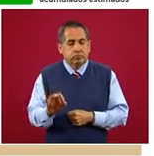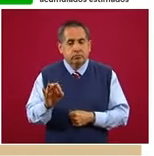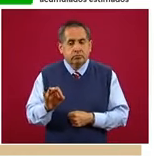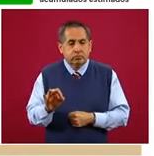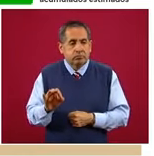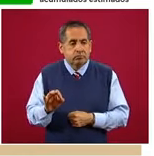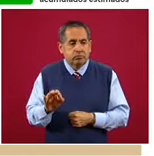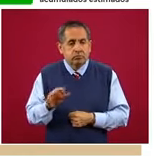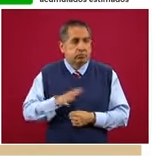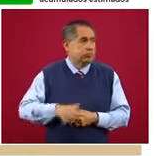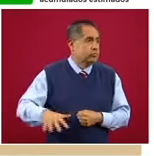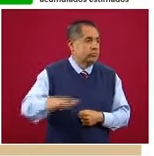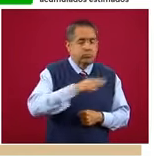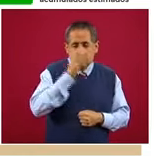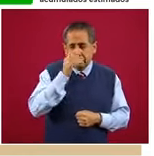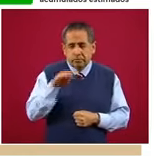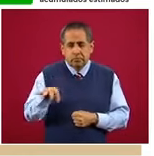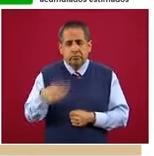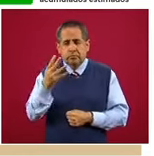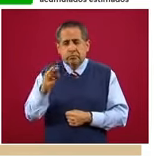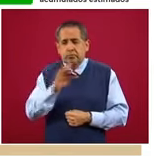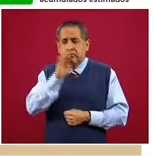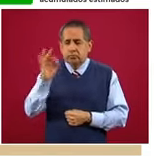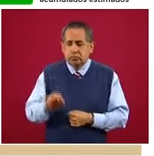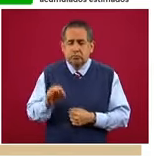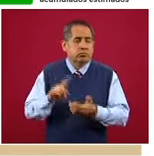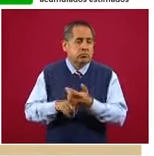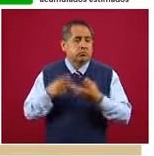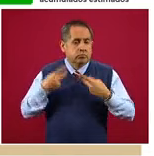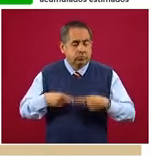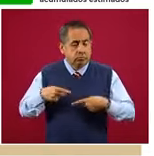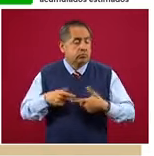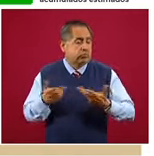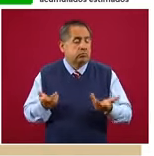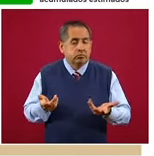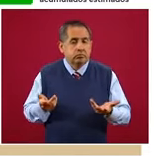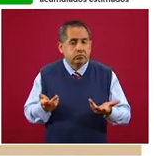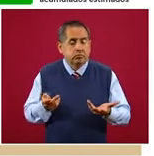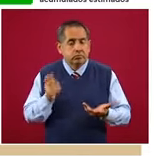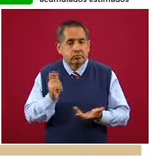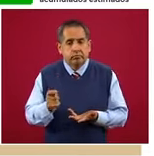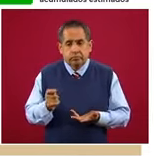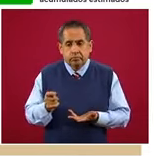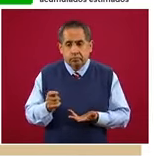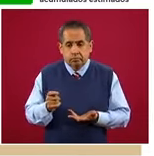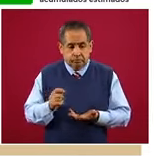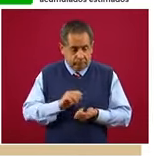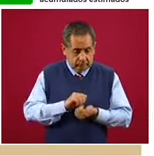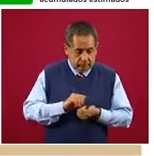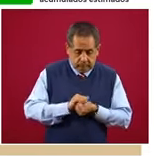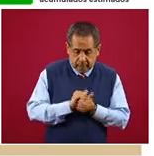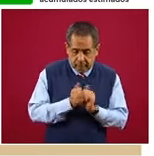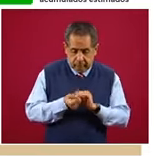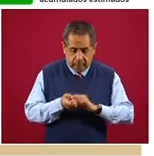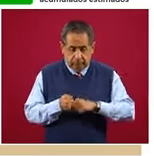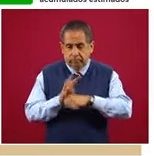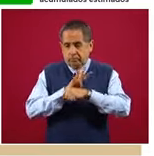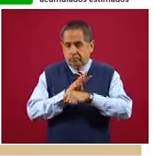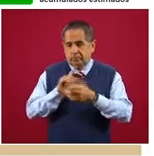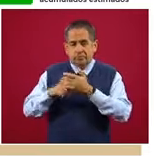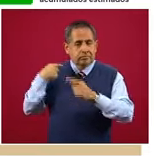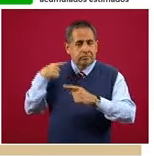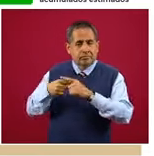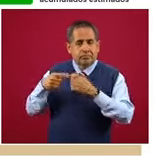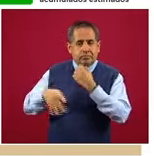de todos estos casos. Solo el 14% de las personas que han desarrollado COVID en los